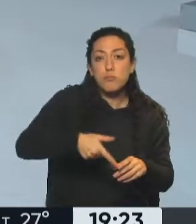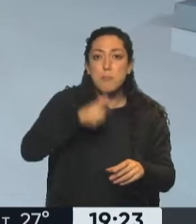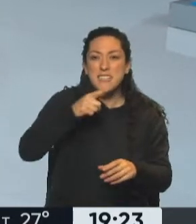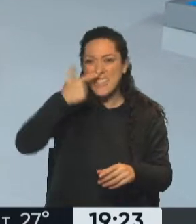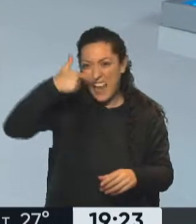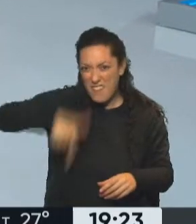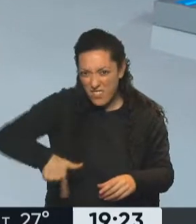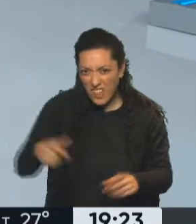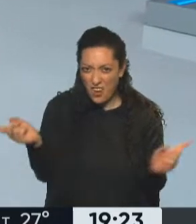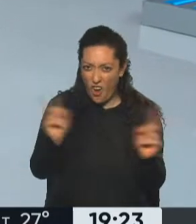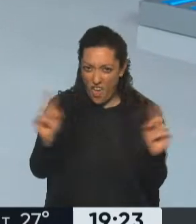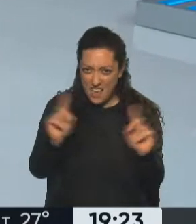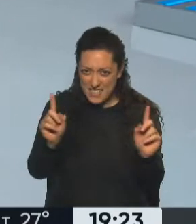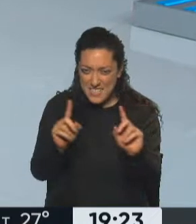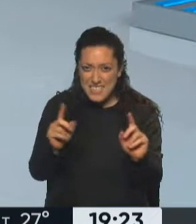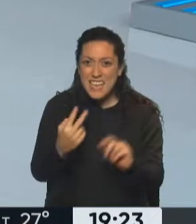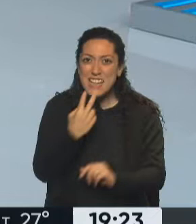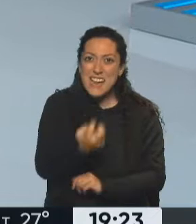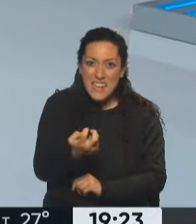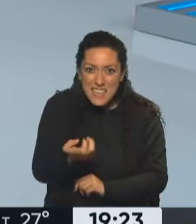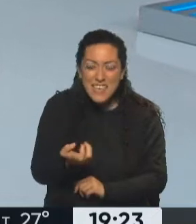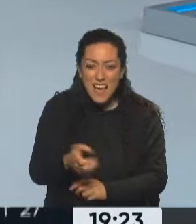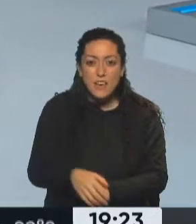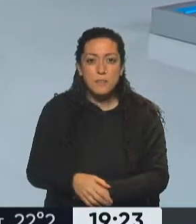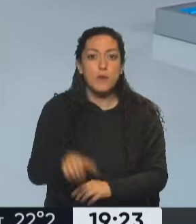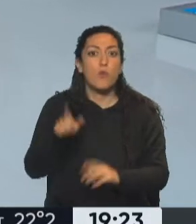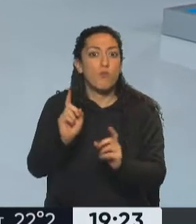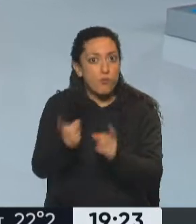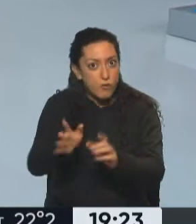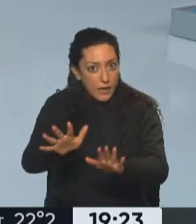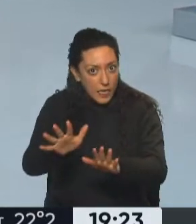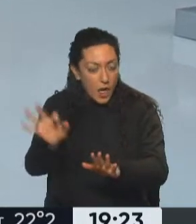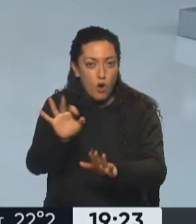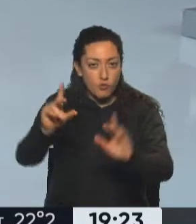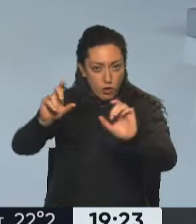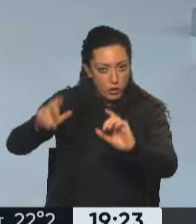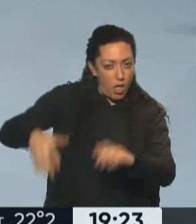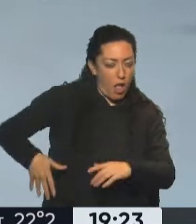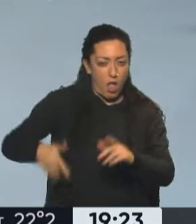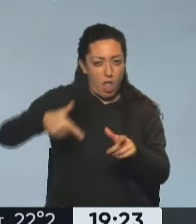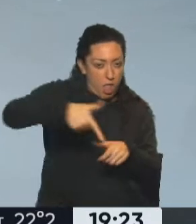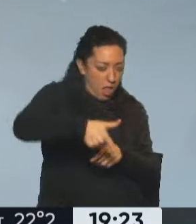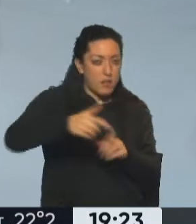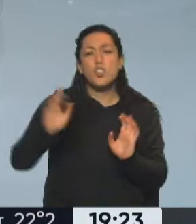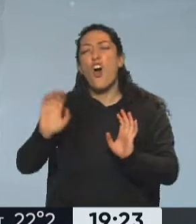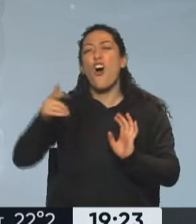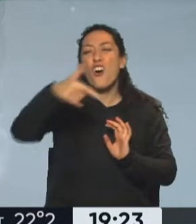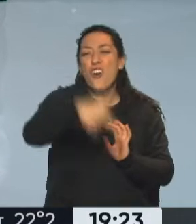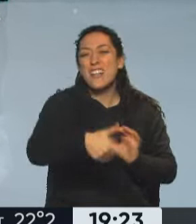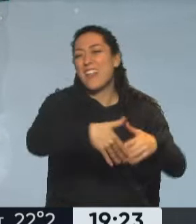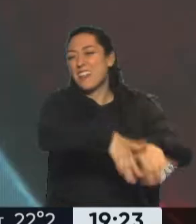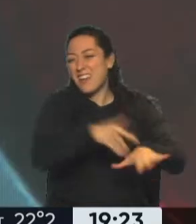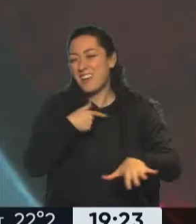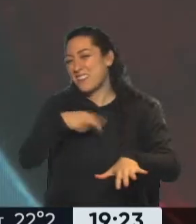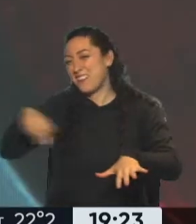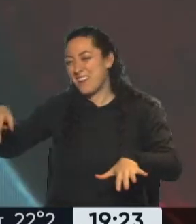estás cargando nafta. Exactamente. Estás pero para, te tenés que quedar ahí. No, lo hiciste para la foto. Lo hice para la foto. Eso se conecta y se deja un porque ratito. Es un rato largo.